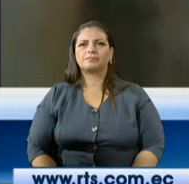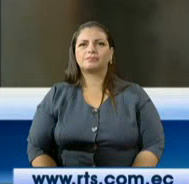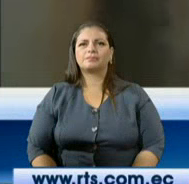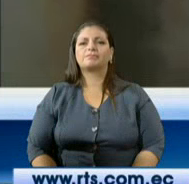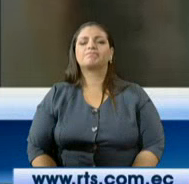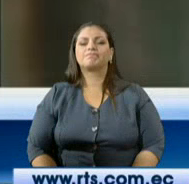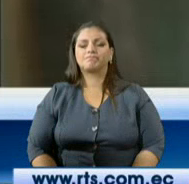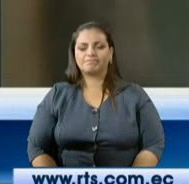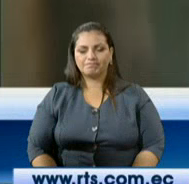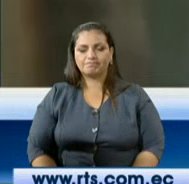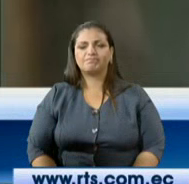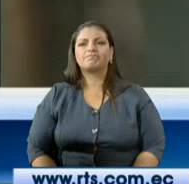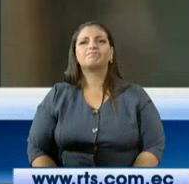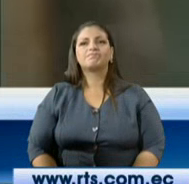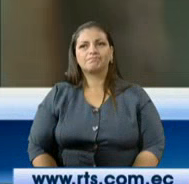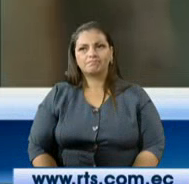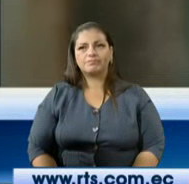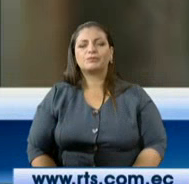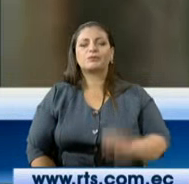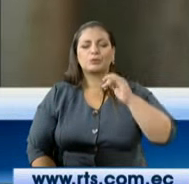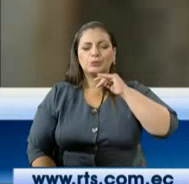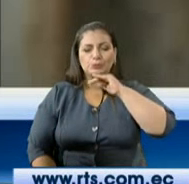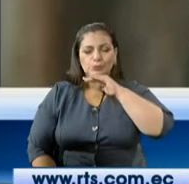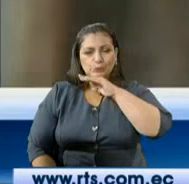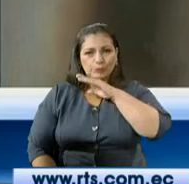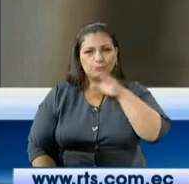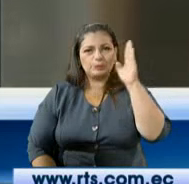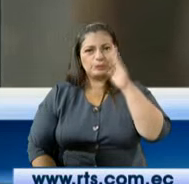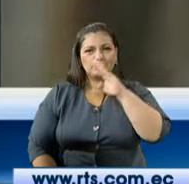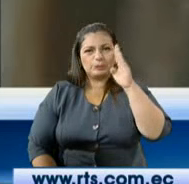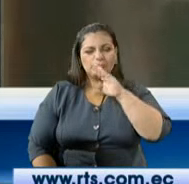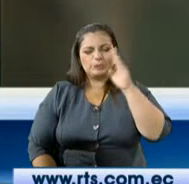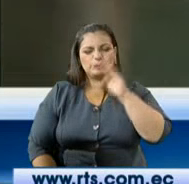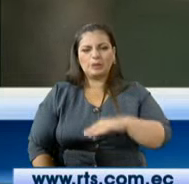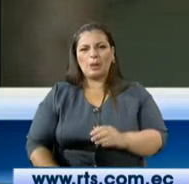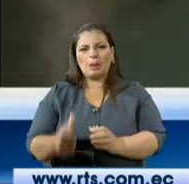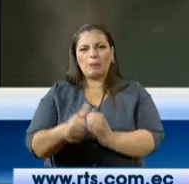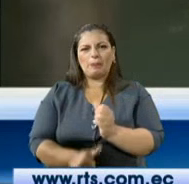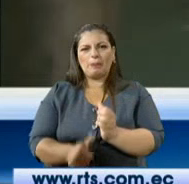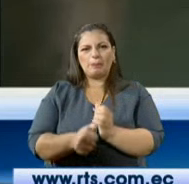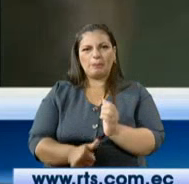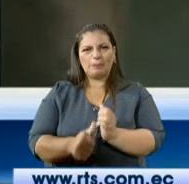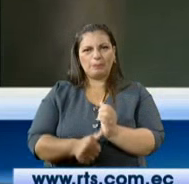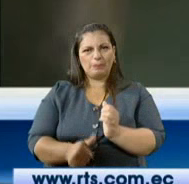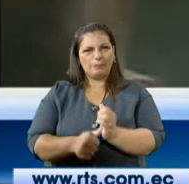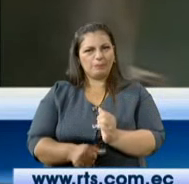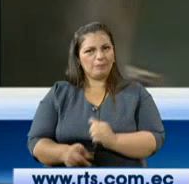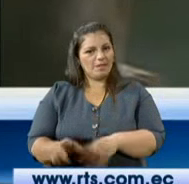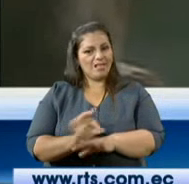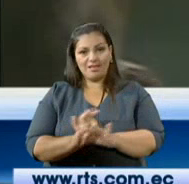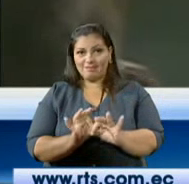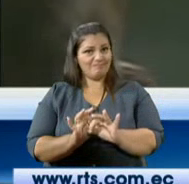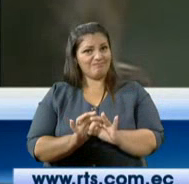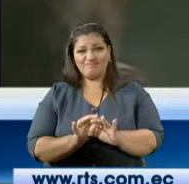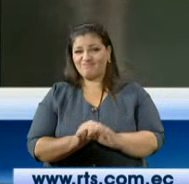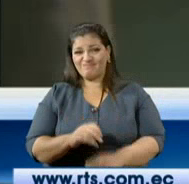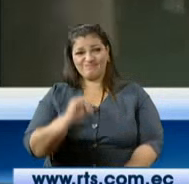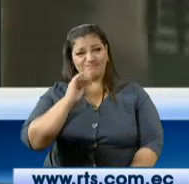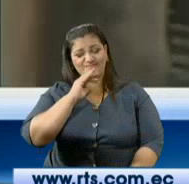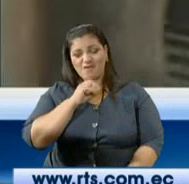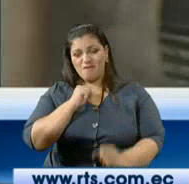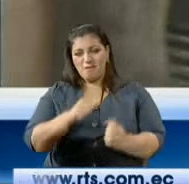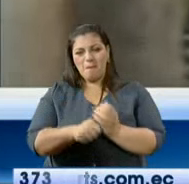Aguas servidas, aguas de heces fecales, por si acaso. No es agua potable, por si acaso. Claro, claro.